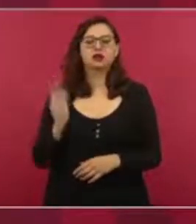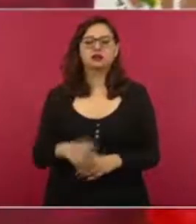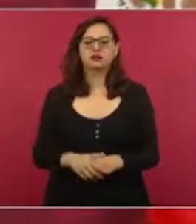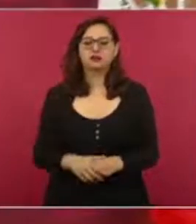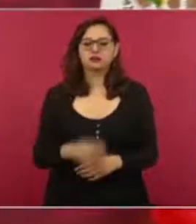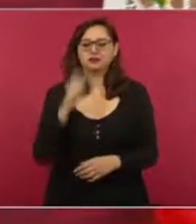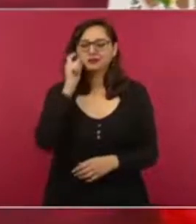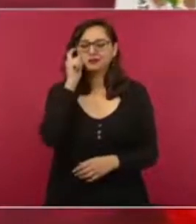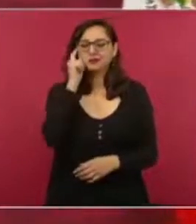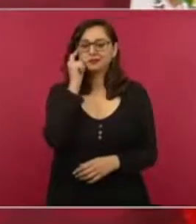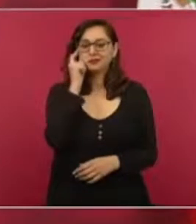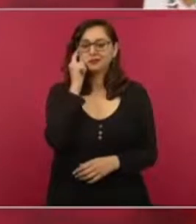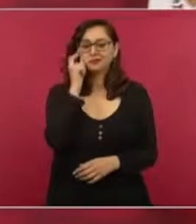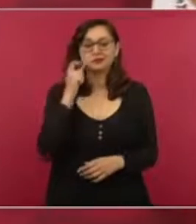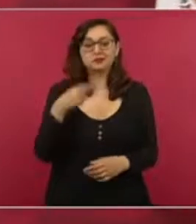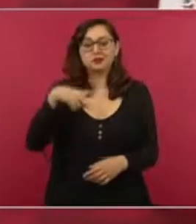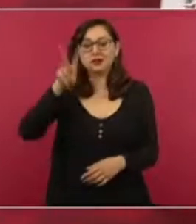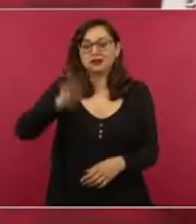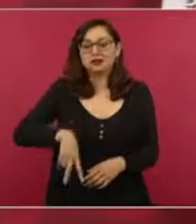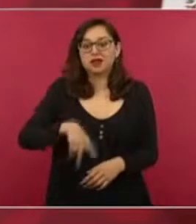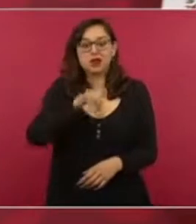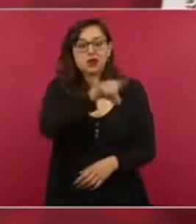¿qué estarán pensando los de Coyoacán?